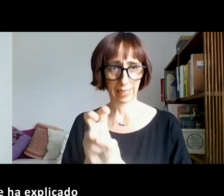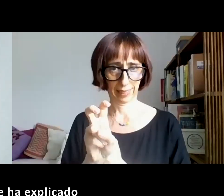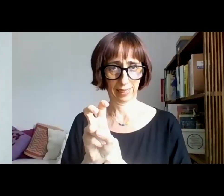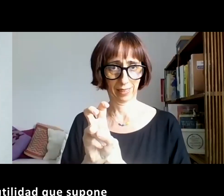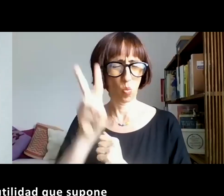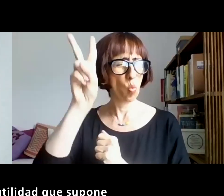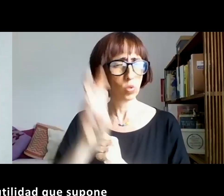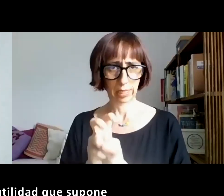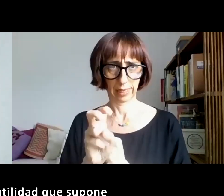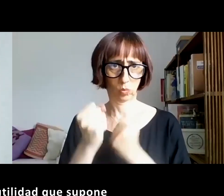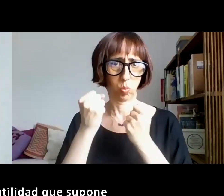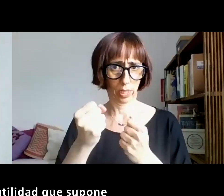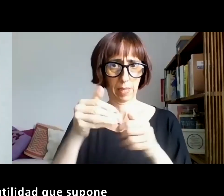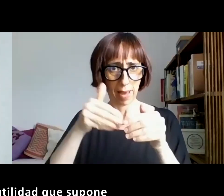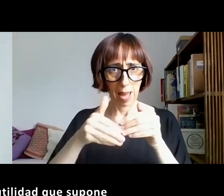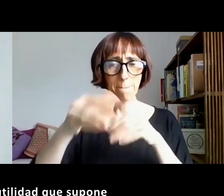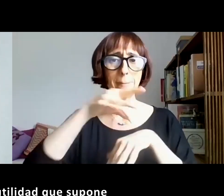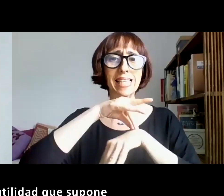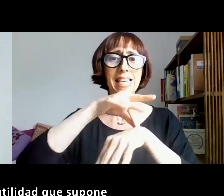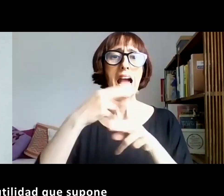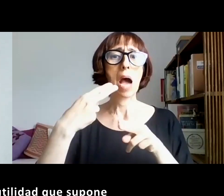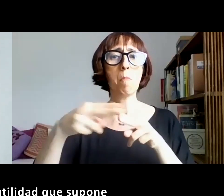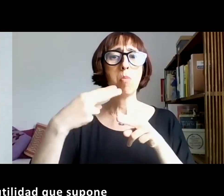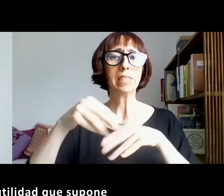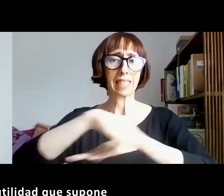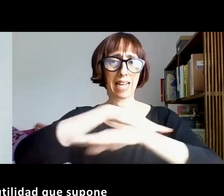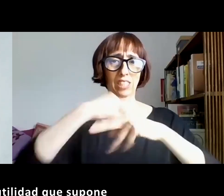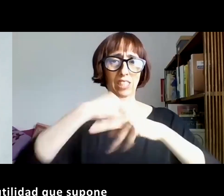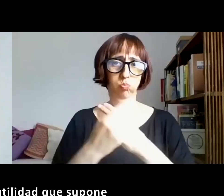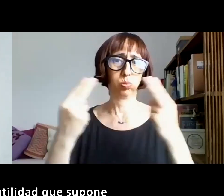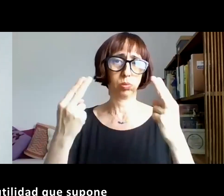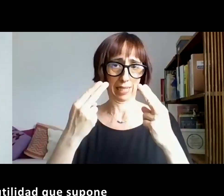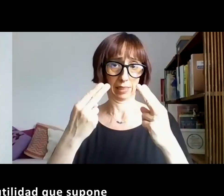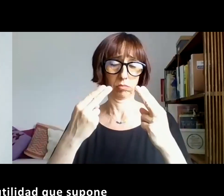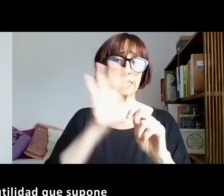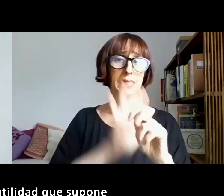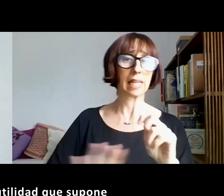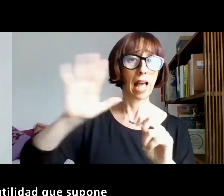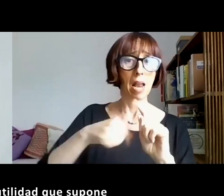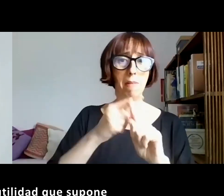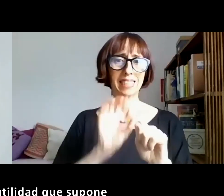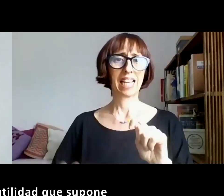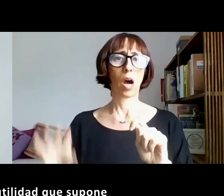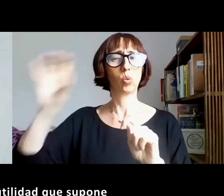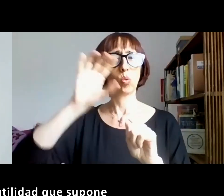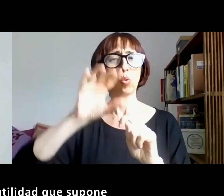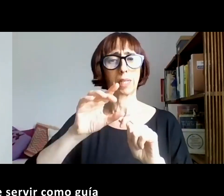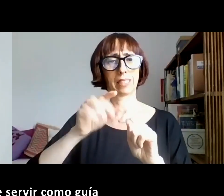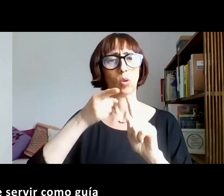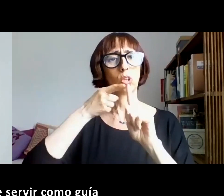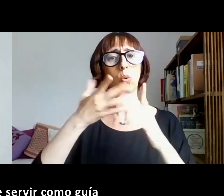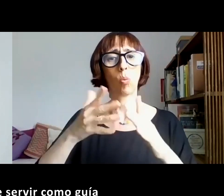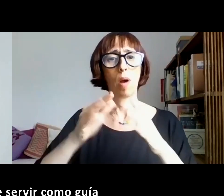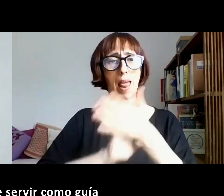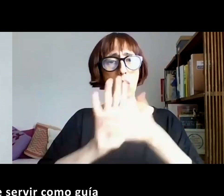a través de la utilidad que suponen sus resultados y además el hecho de que